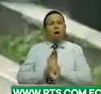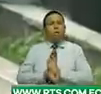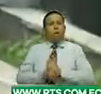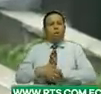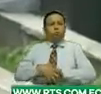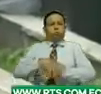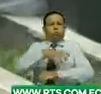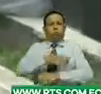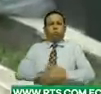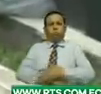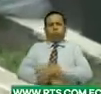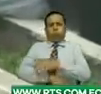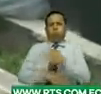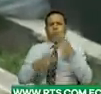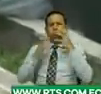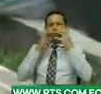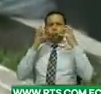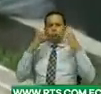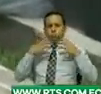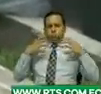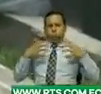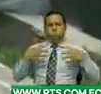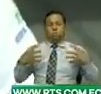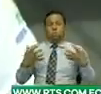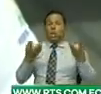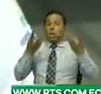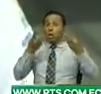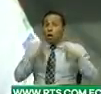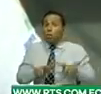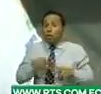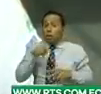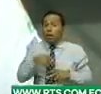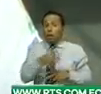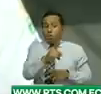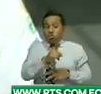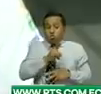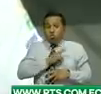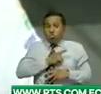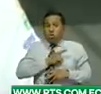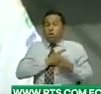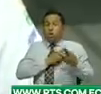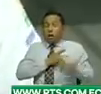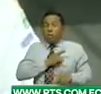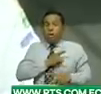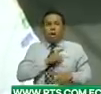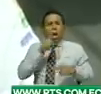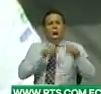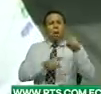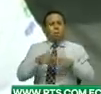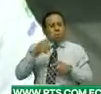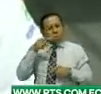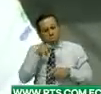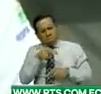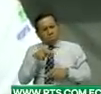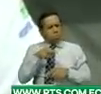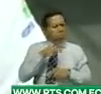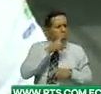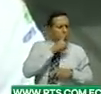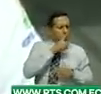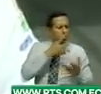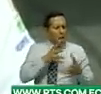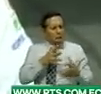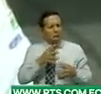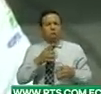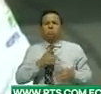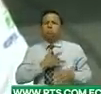riesgo que la enfermedad derive en un problema cardíaco. Porque de no detectarse y de que nadie lo sospechó, pasa silente,